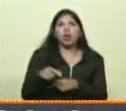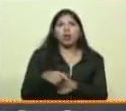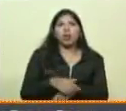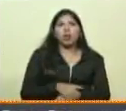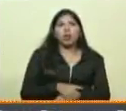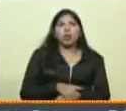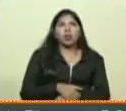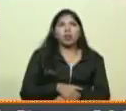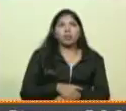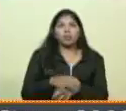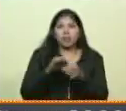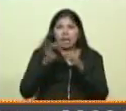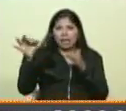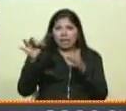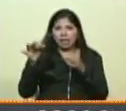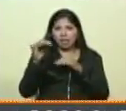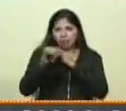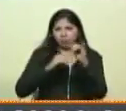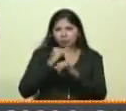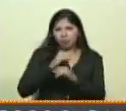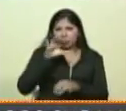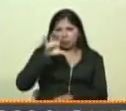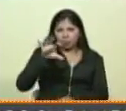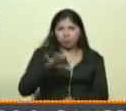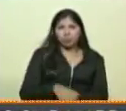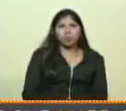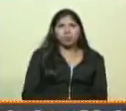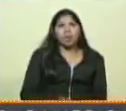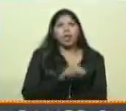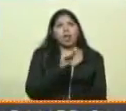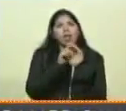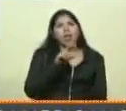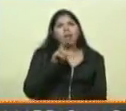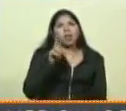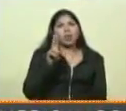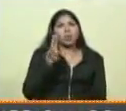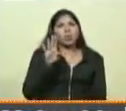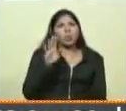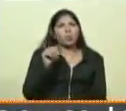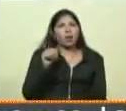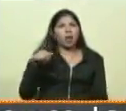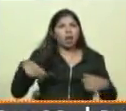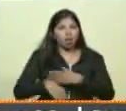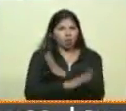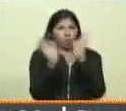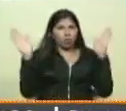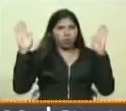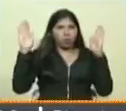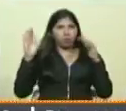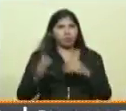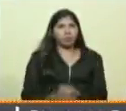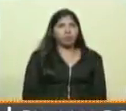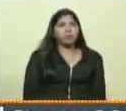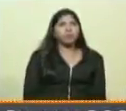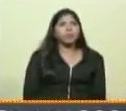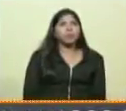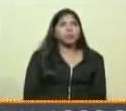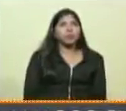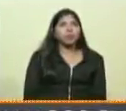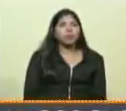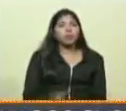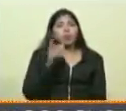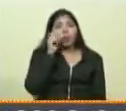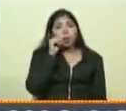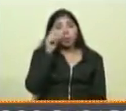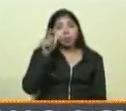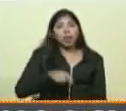ver algo que les va a llamar bastante la atención. Aquí tenemos a este ciudadano, Ervin Elian Medina Montero, 38 años, trasladando material desde